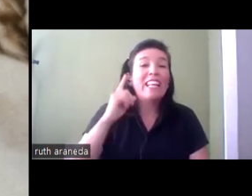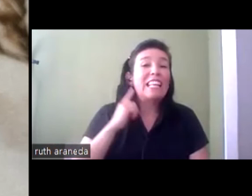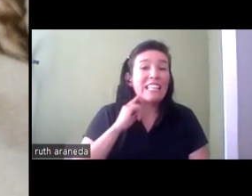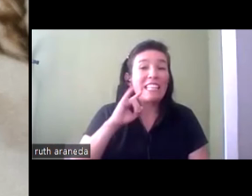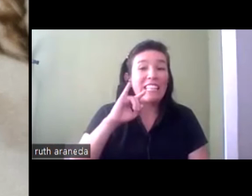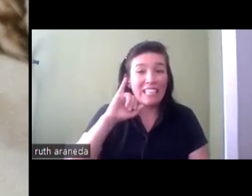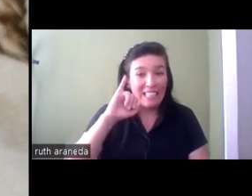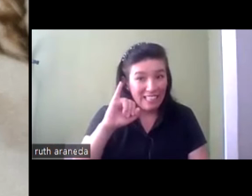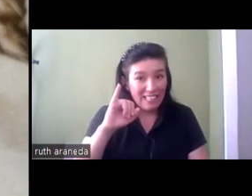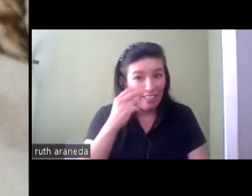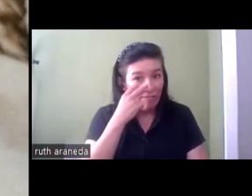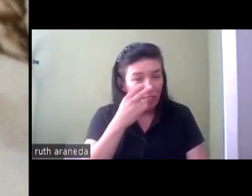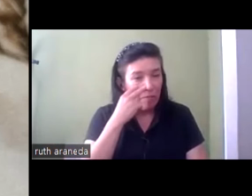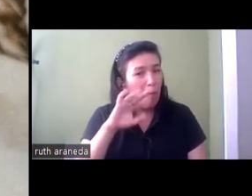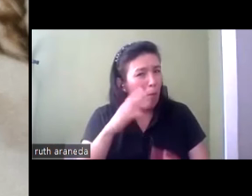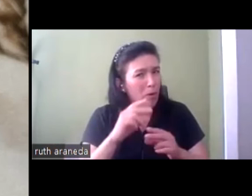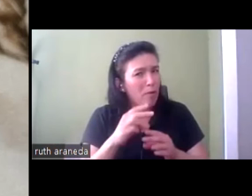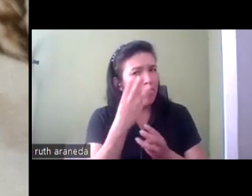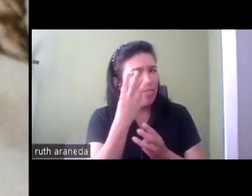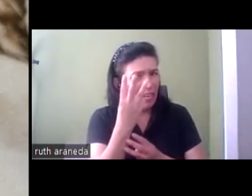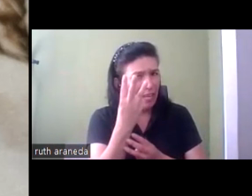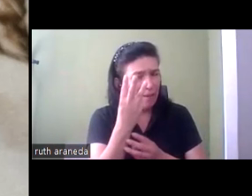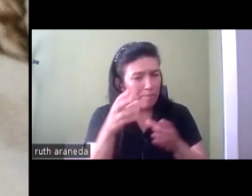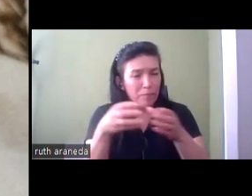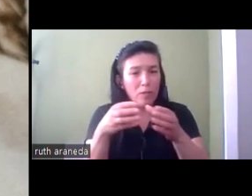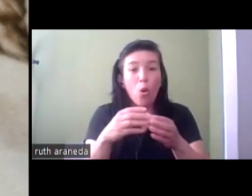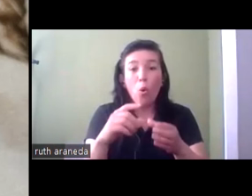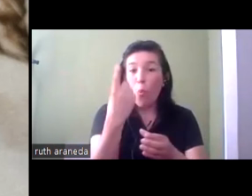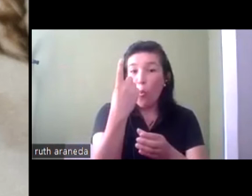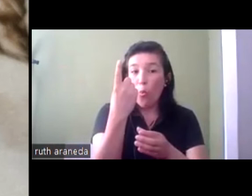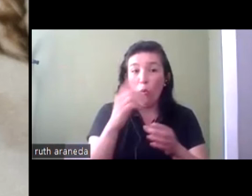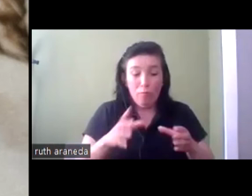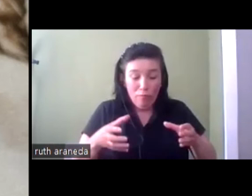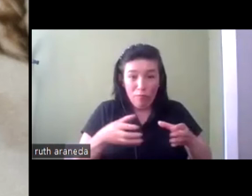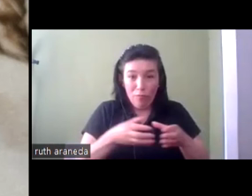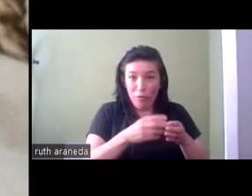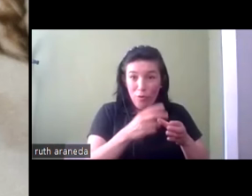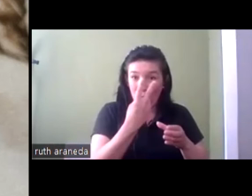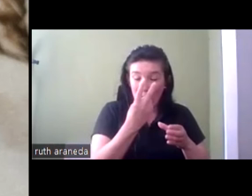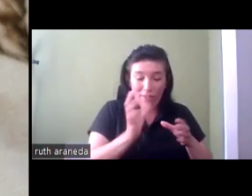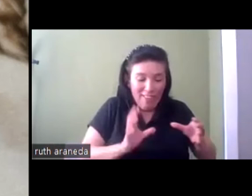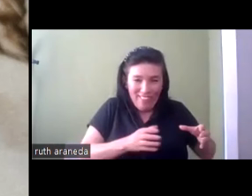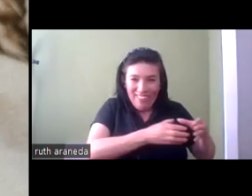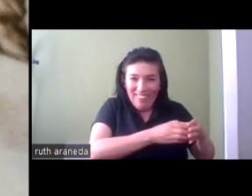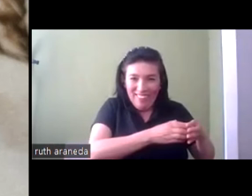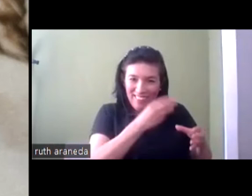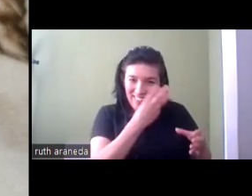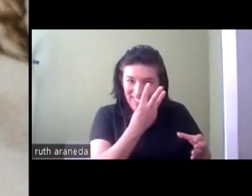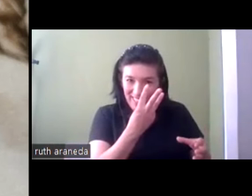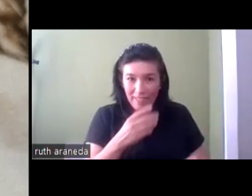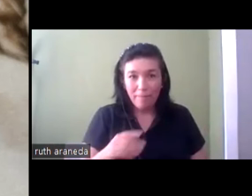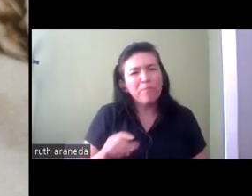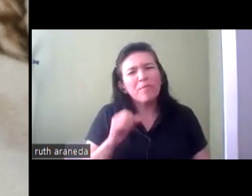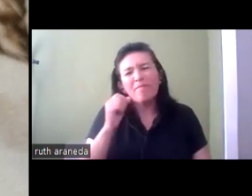hacer una distinción de a lo menos tres fases: la fase de Guita 1, fase de Guita 2 y de Guita 3. La fase de